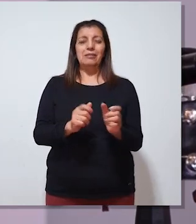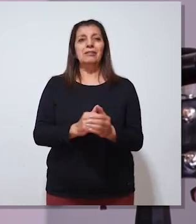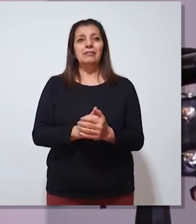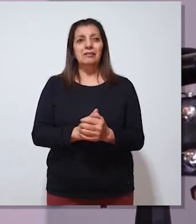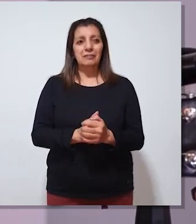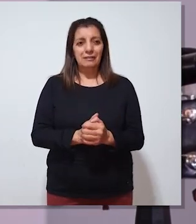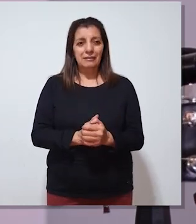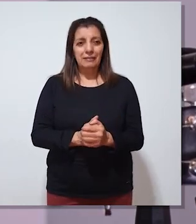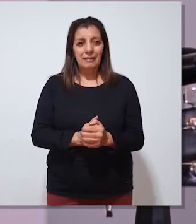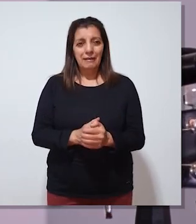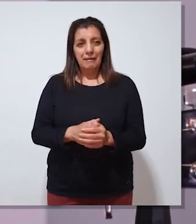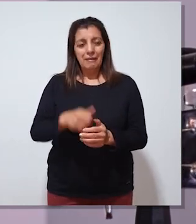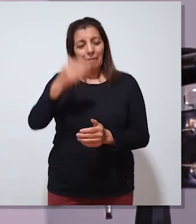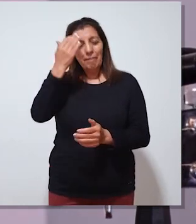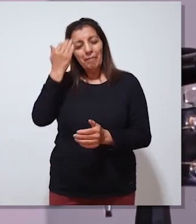oración.